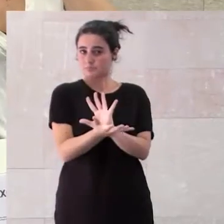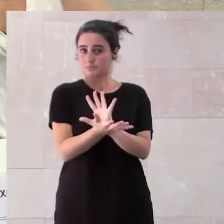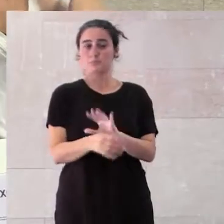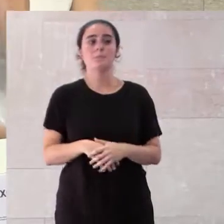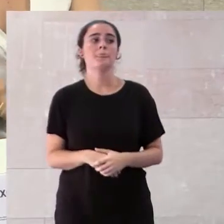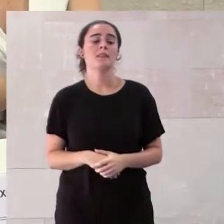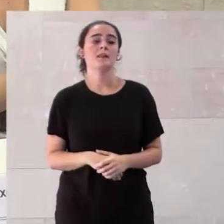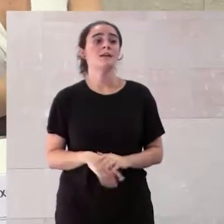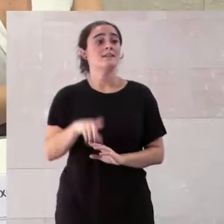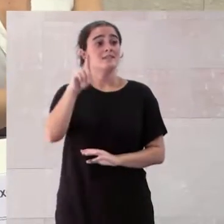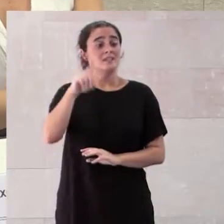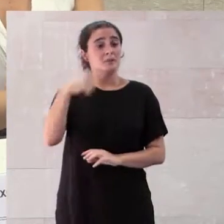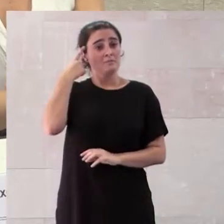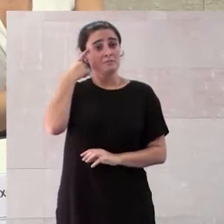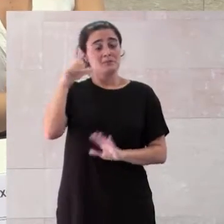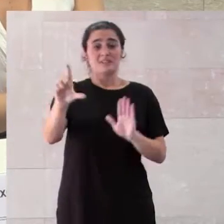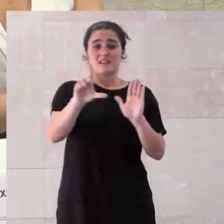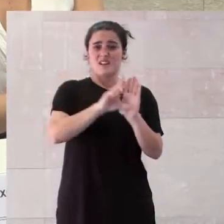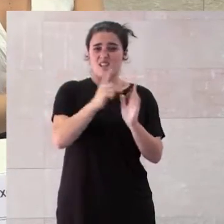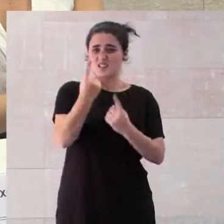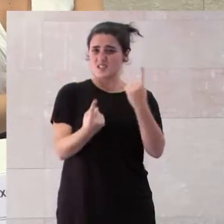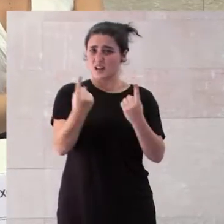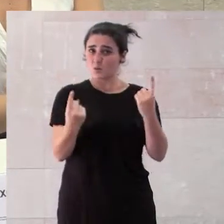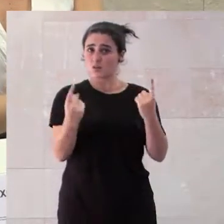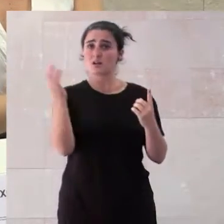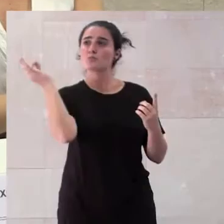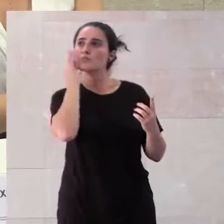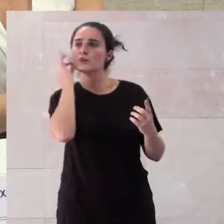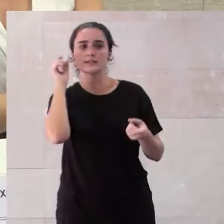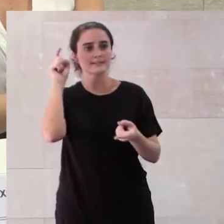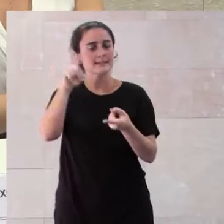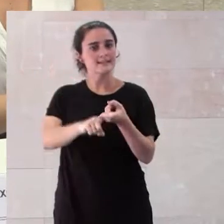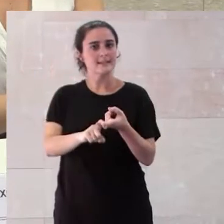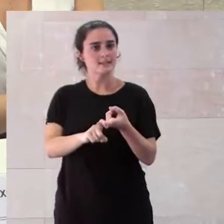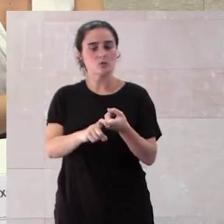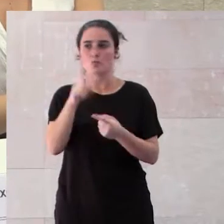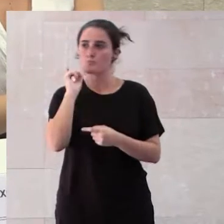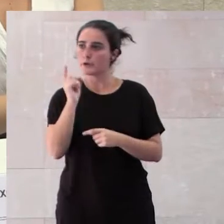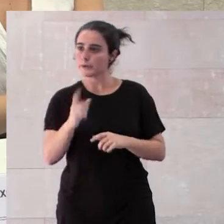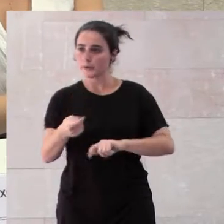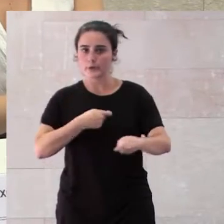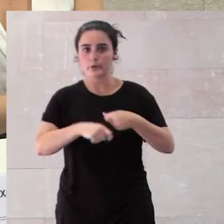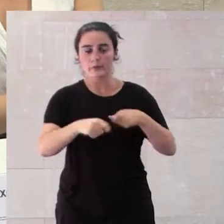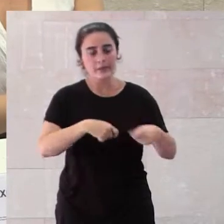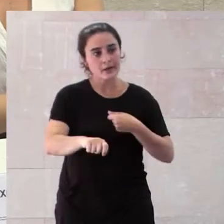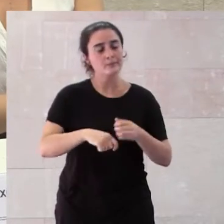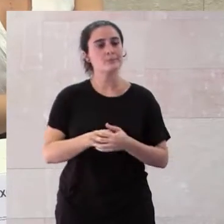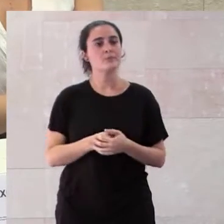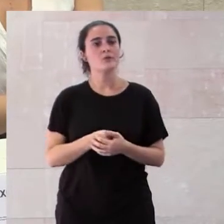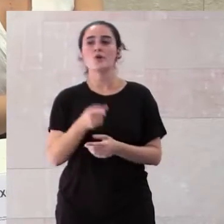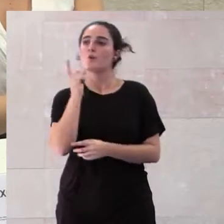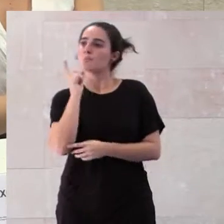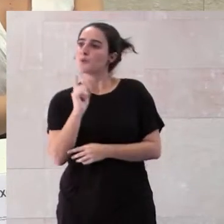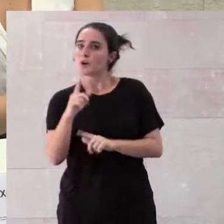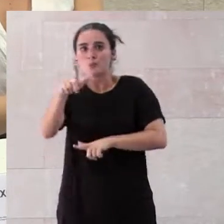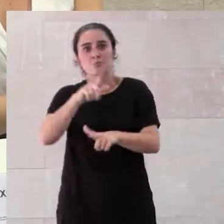que hubo leyes que prohibían a las mujeres casadas comerciar, que prohibían a las mujeres casadas salir